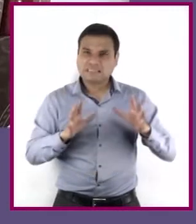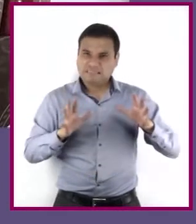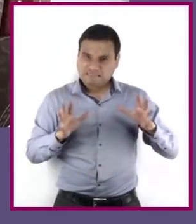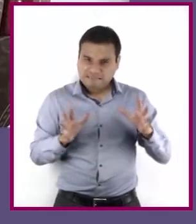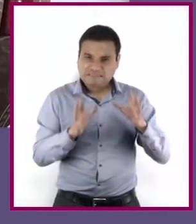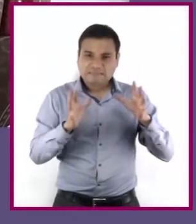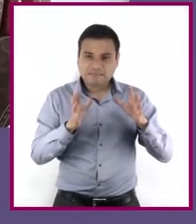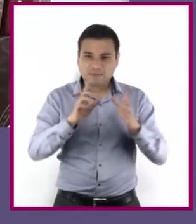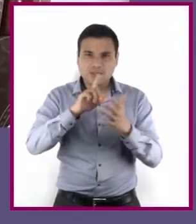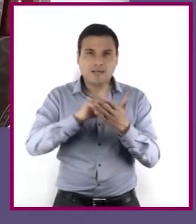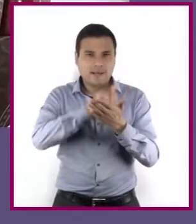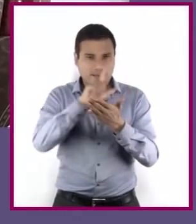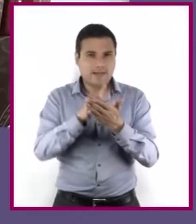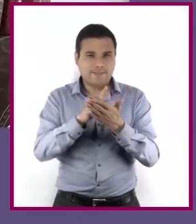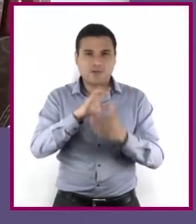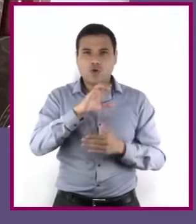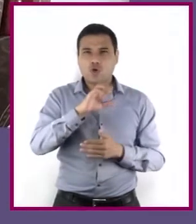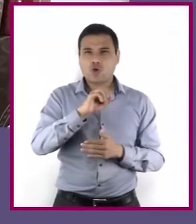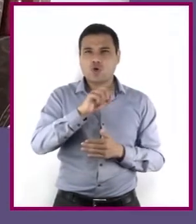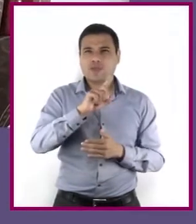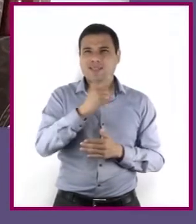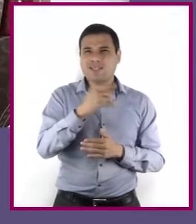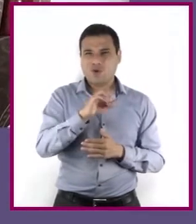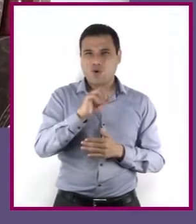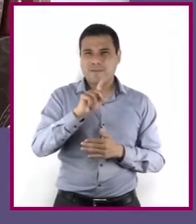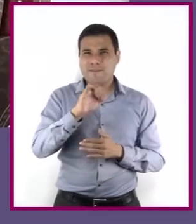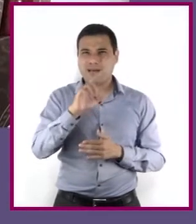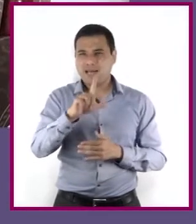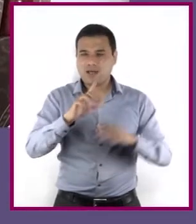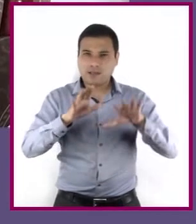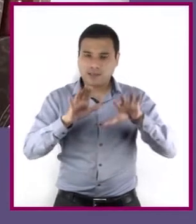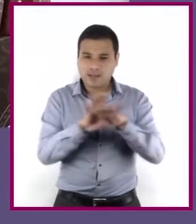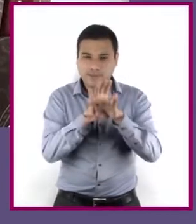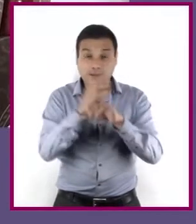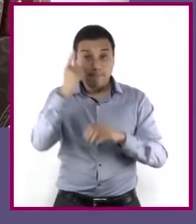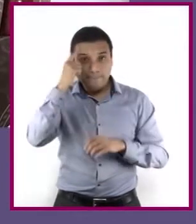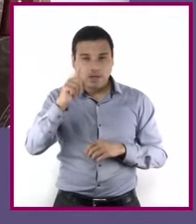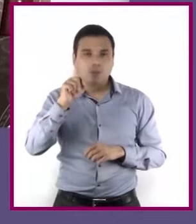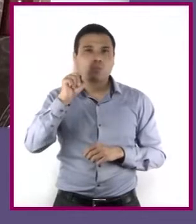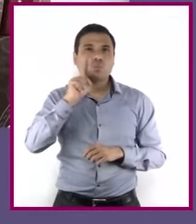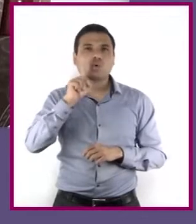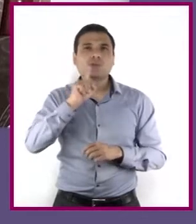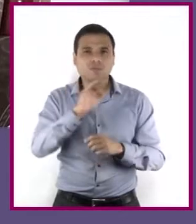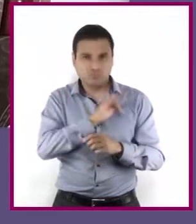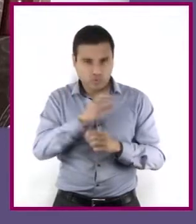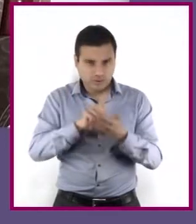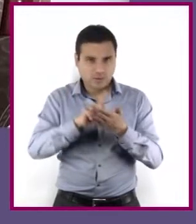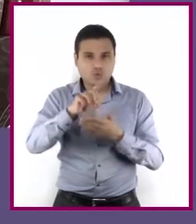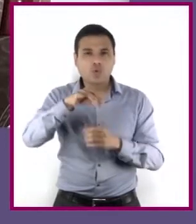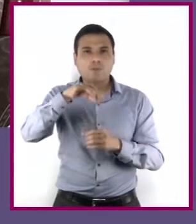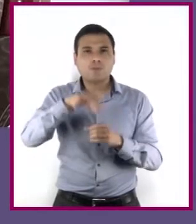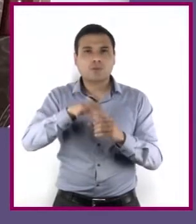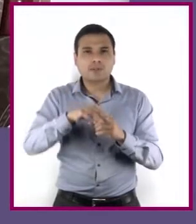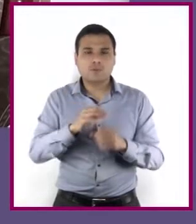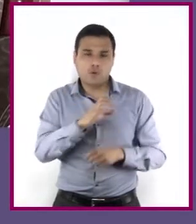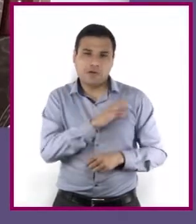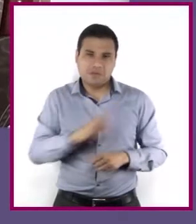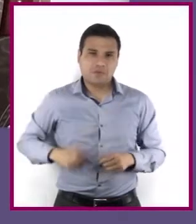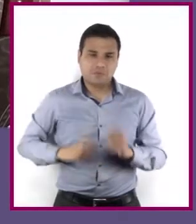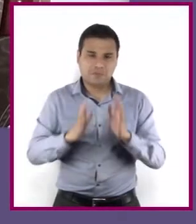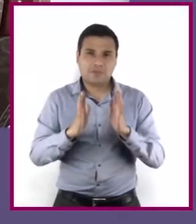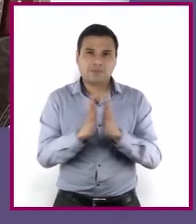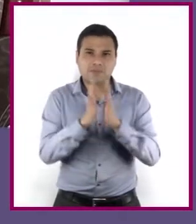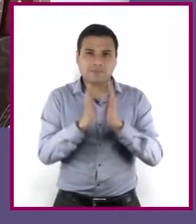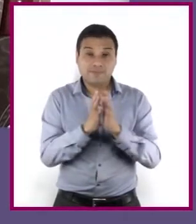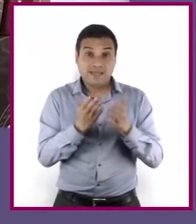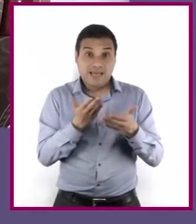Código Penal para permitir el derecho a sus congéneres a votar y a ser votadas. Actualmente, a 15